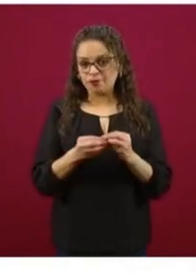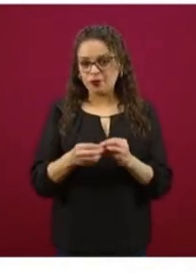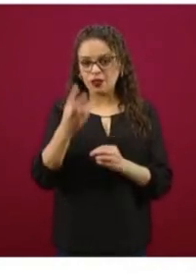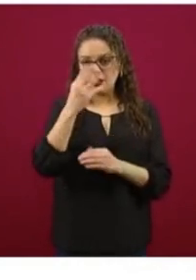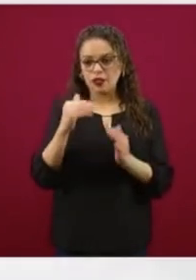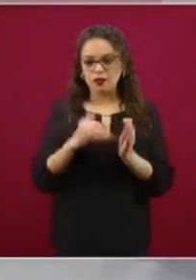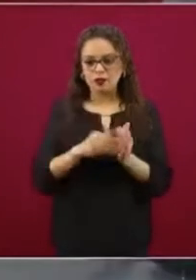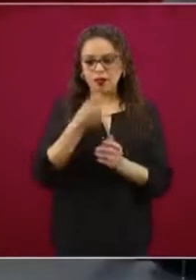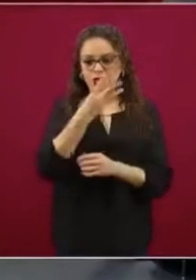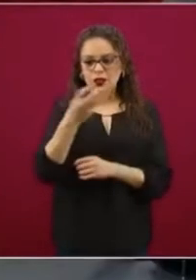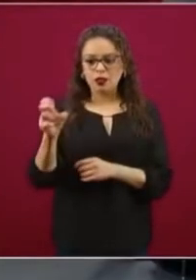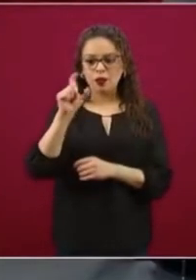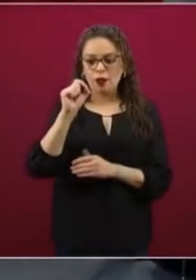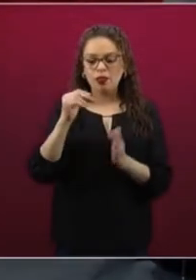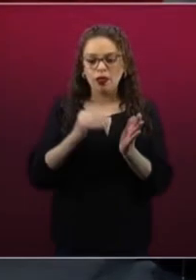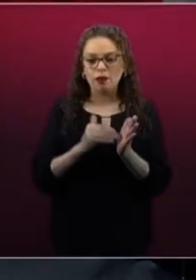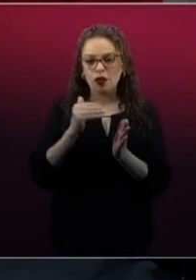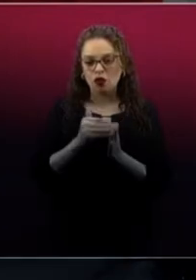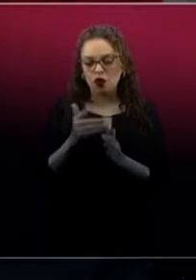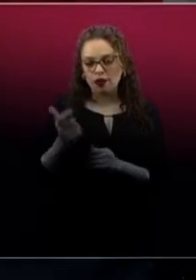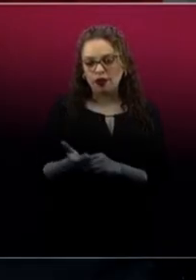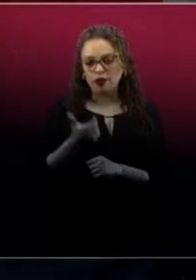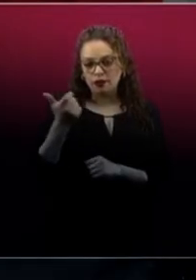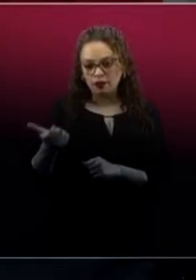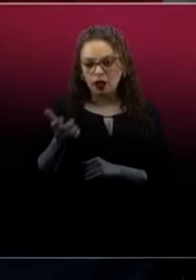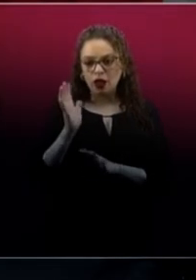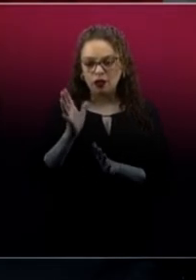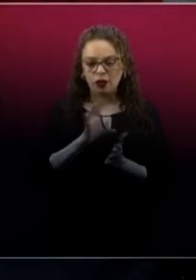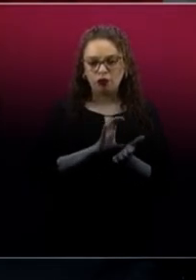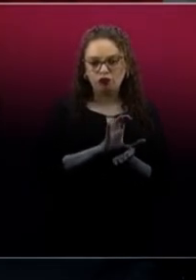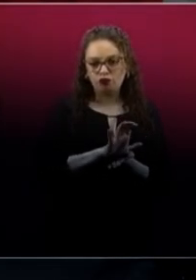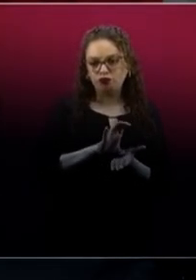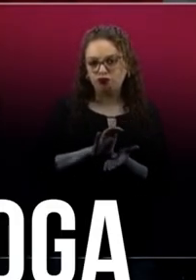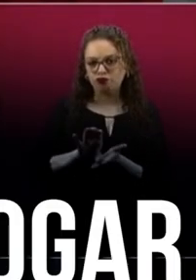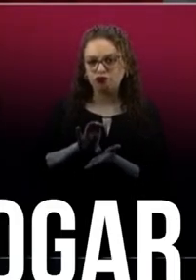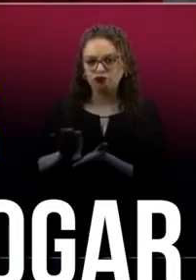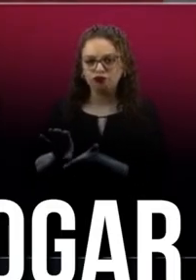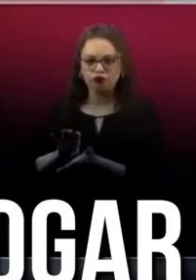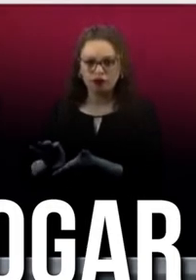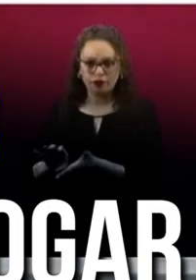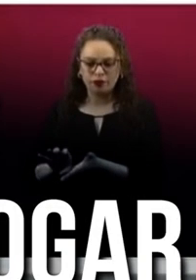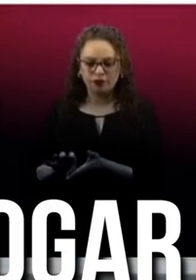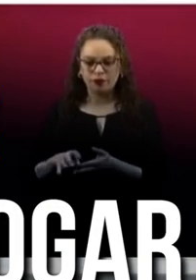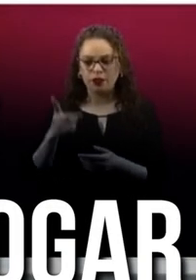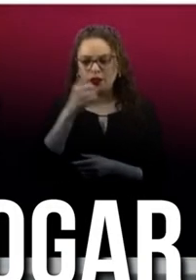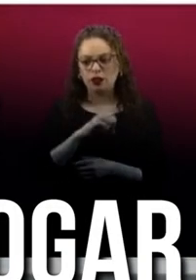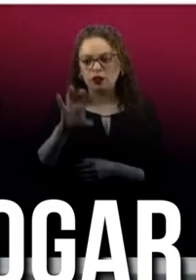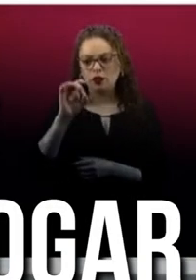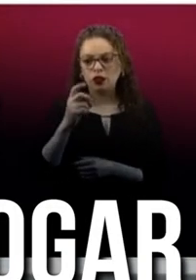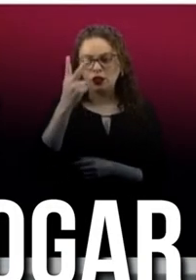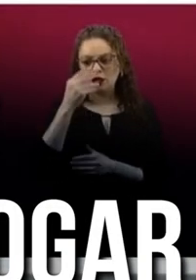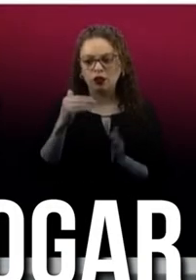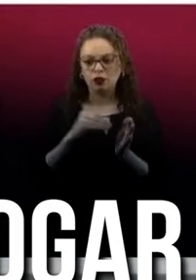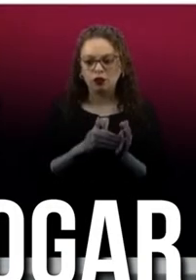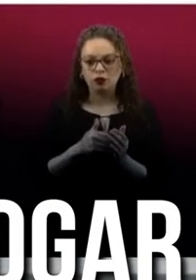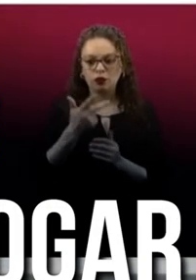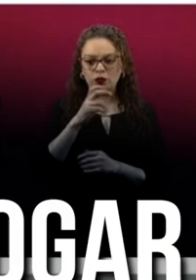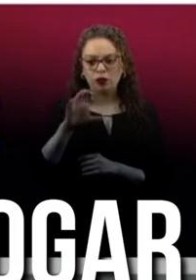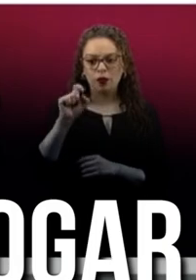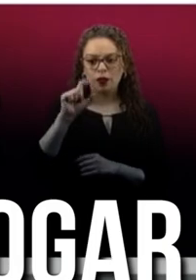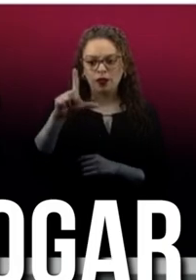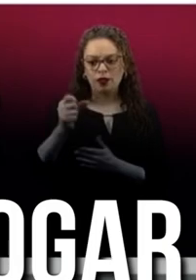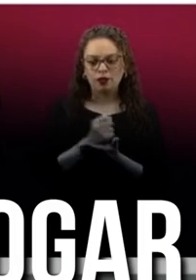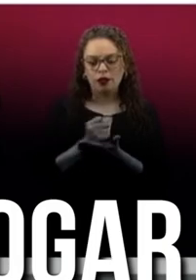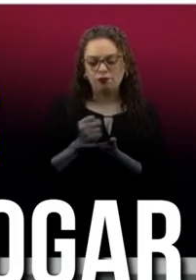a empresarios que no despidieron empleados en el primer trimestre del año y anunció que en la segunda etapa ampliará los préstamos a trabajadoras del hogar